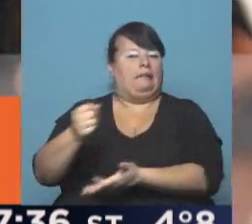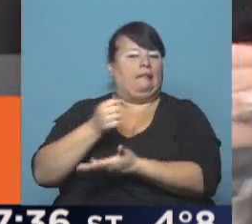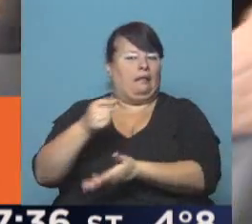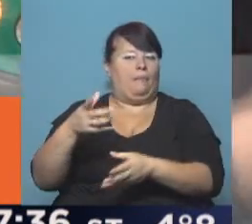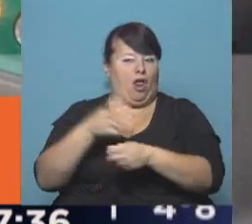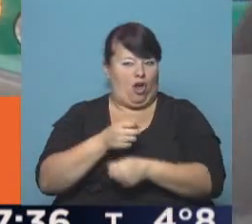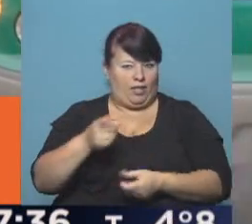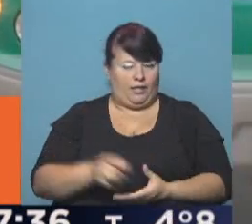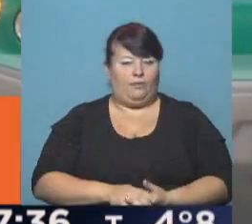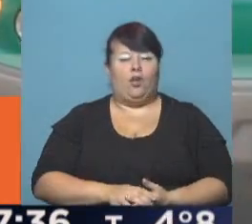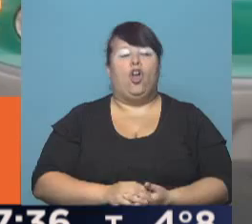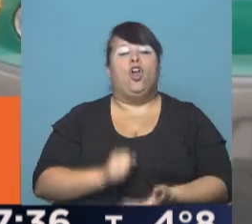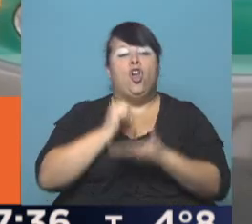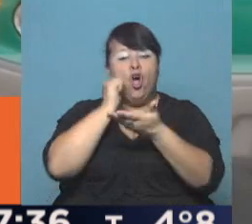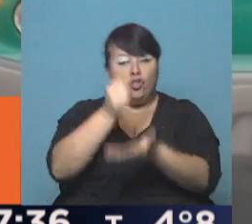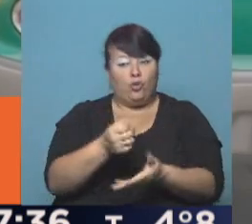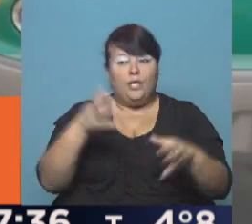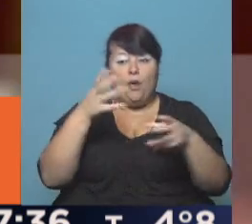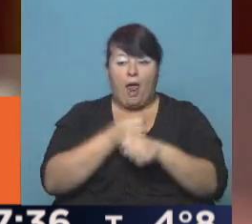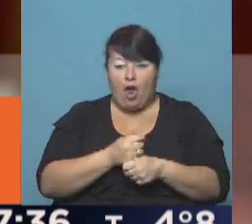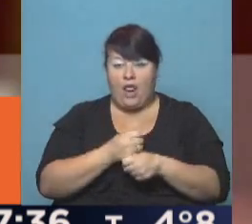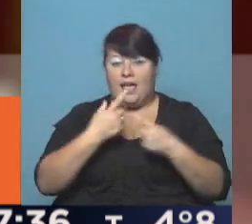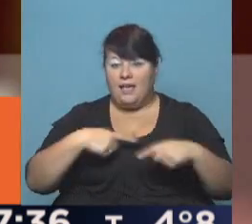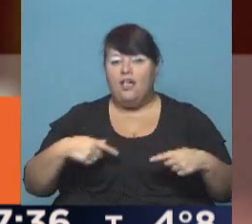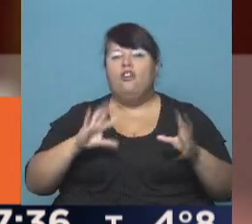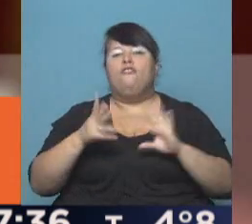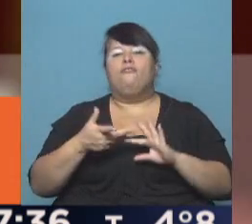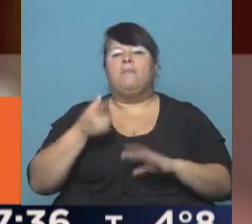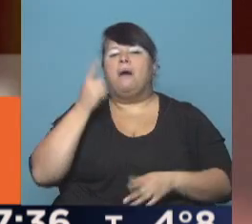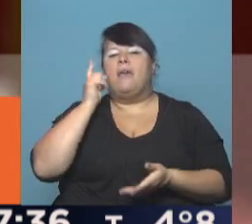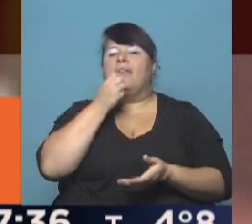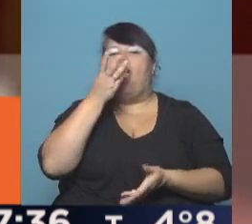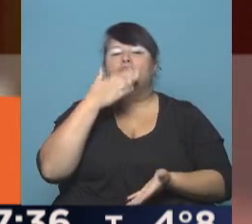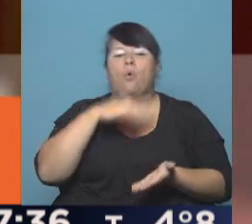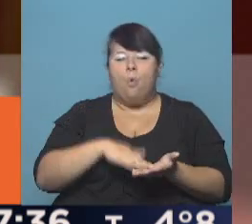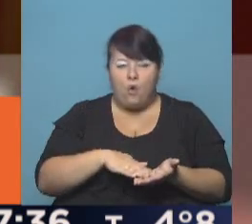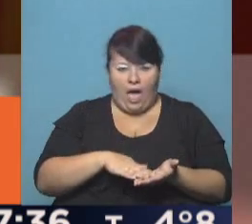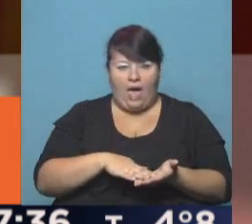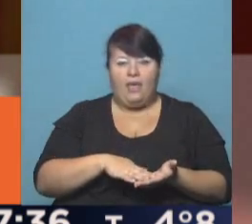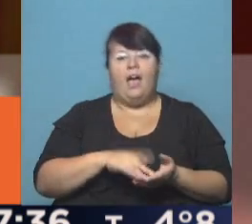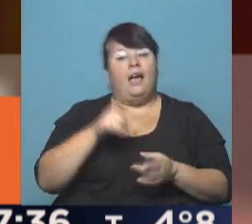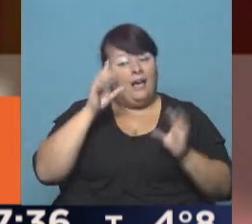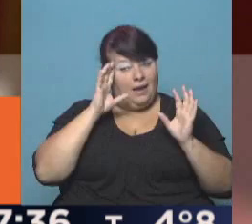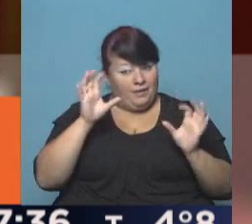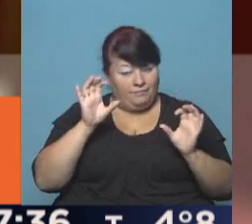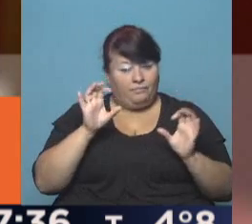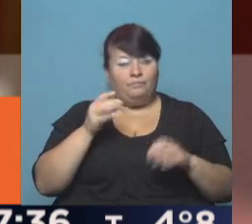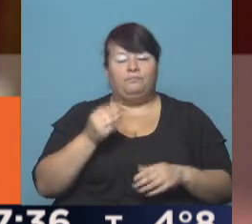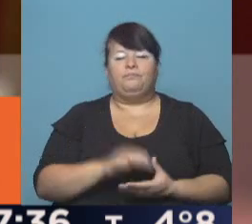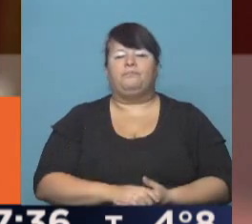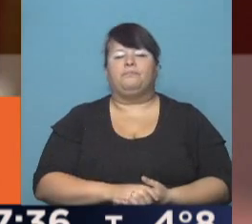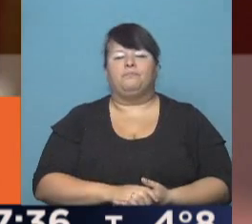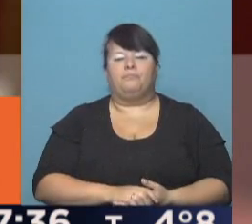al transporte los subsidios al transporte se hacían por declaraciones juradas en donde recordemos que